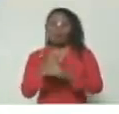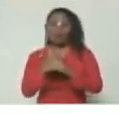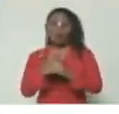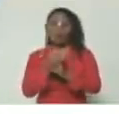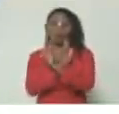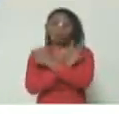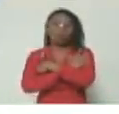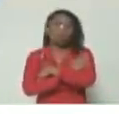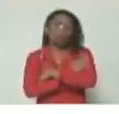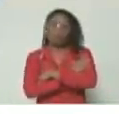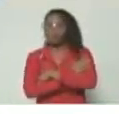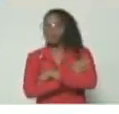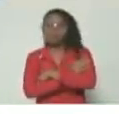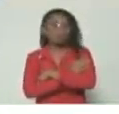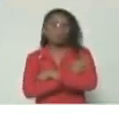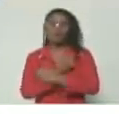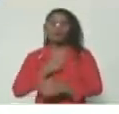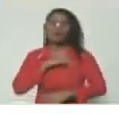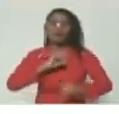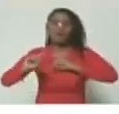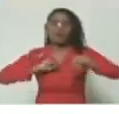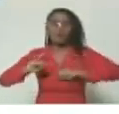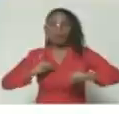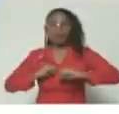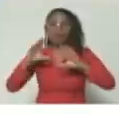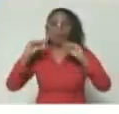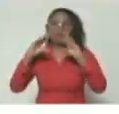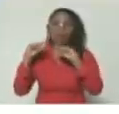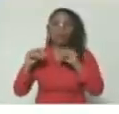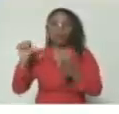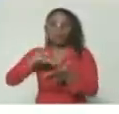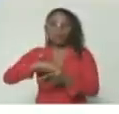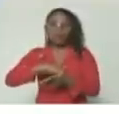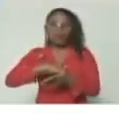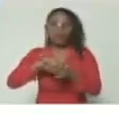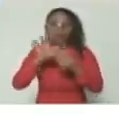cruzados. Nos movemos, hablamos, en medio de las circunstancias más adversas.